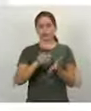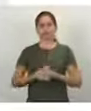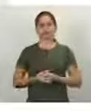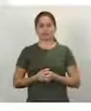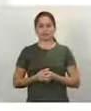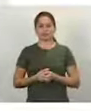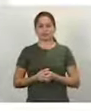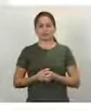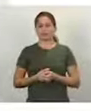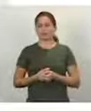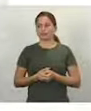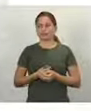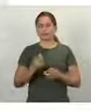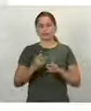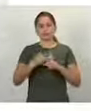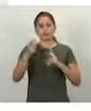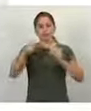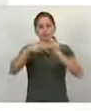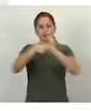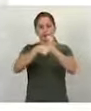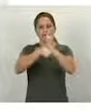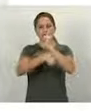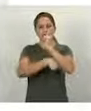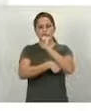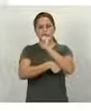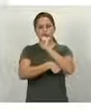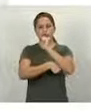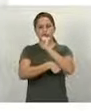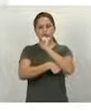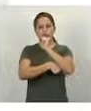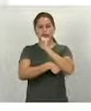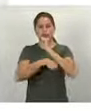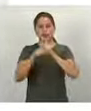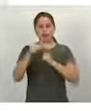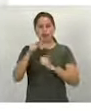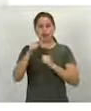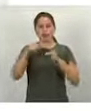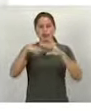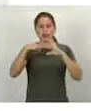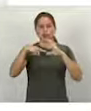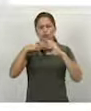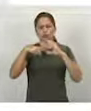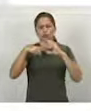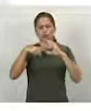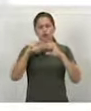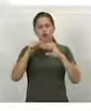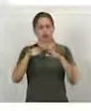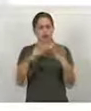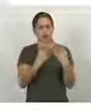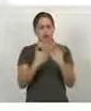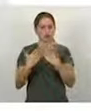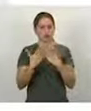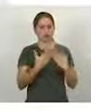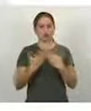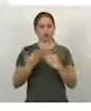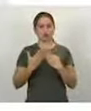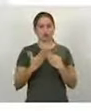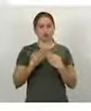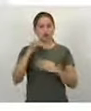texto. Para profundizar en los contenidos que hemos